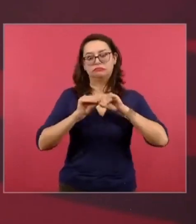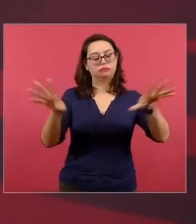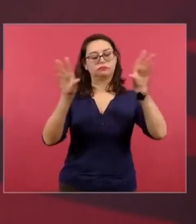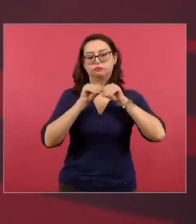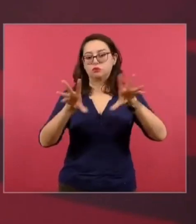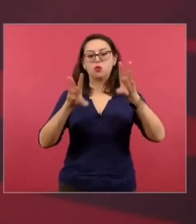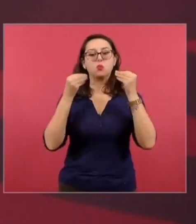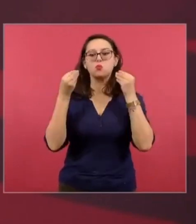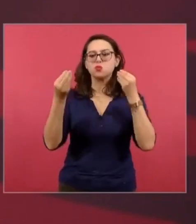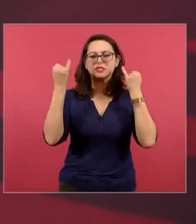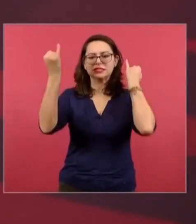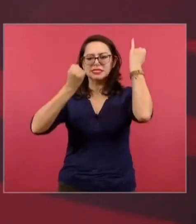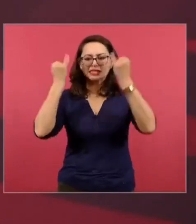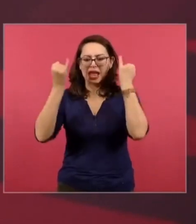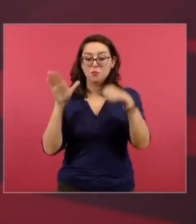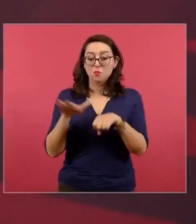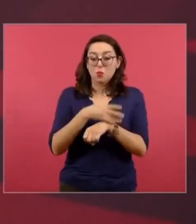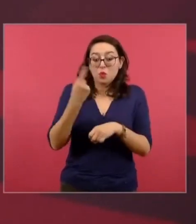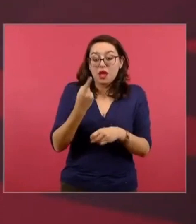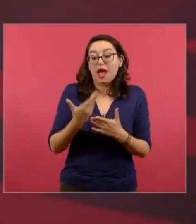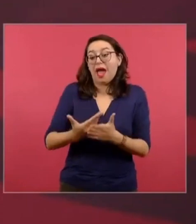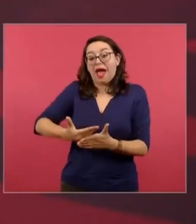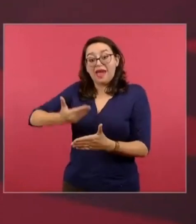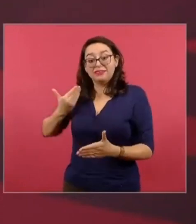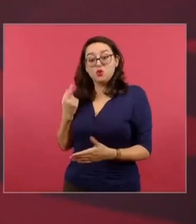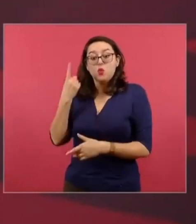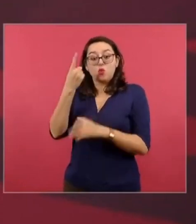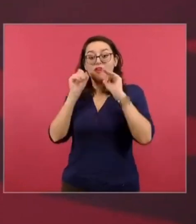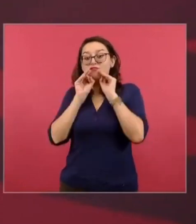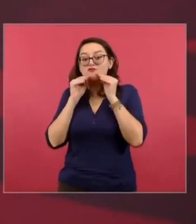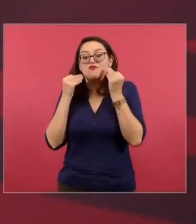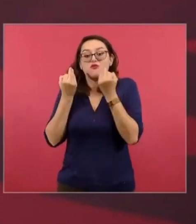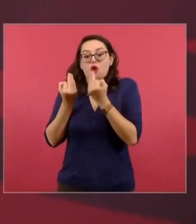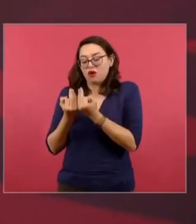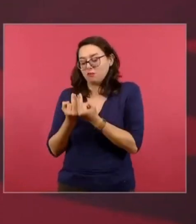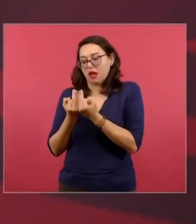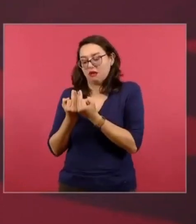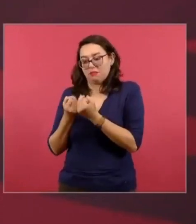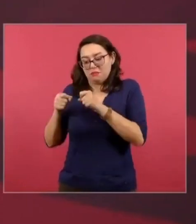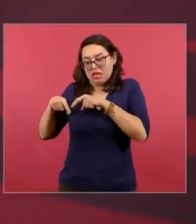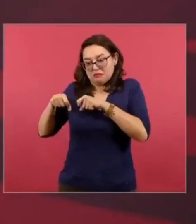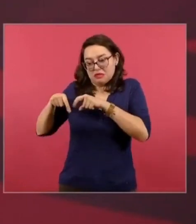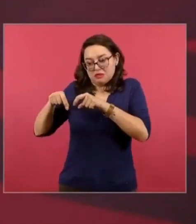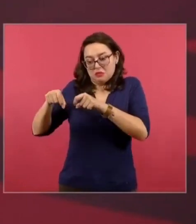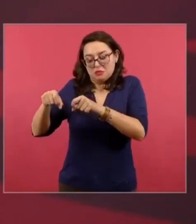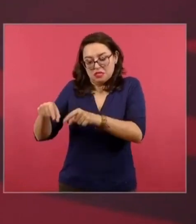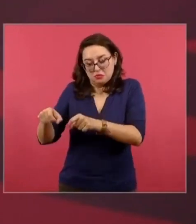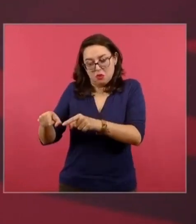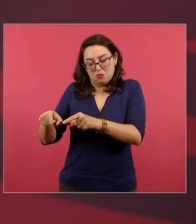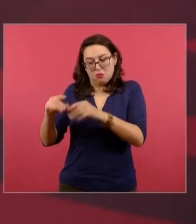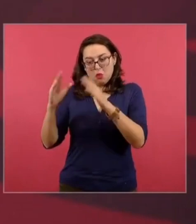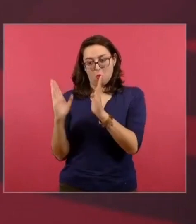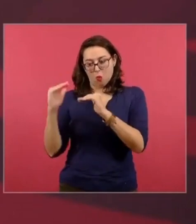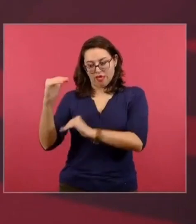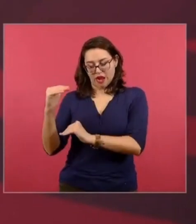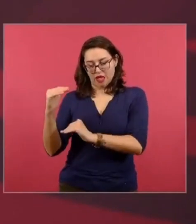una epistemología positivista, un paradigma hermenéutico, hacia un modelo activo, en donde